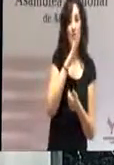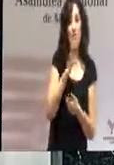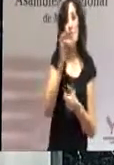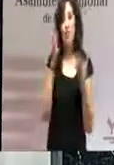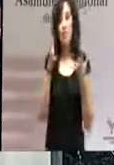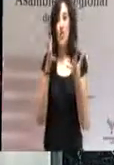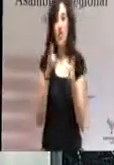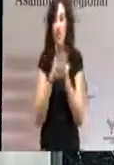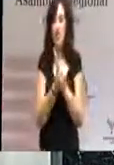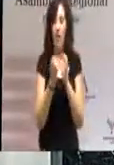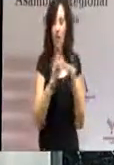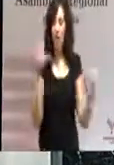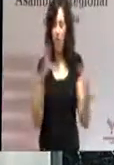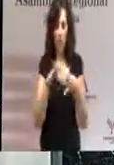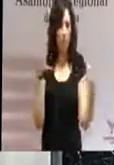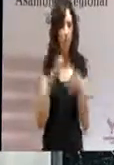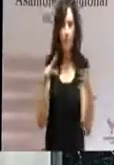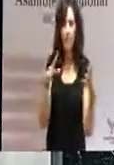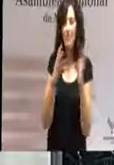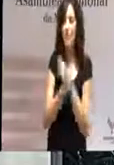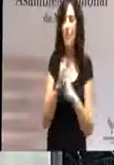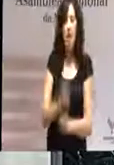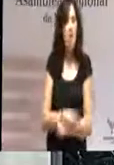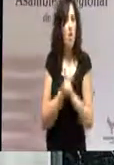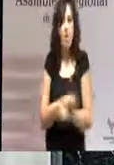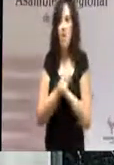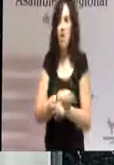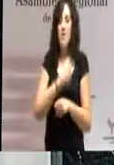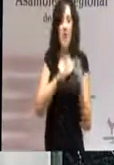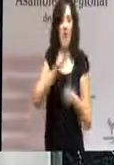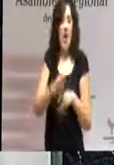provoca la desesperación de los regantes.